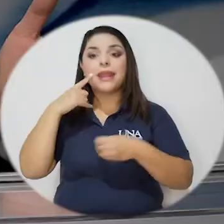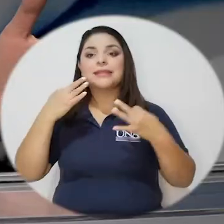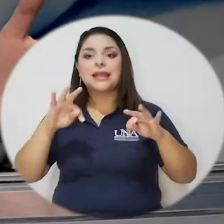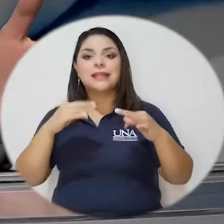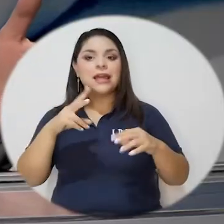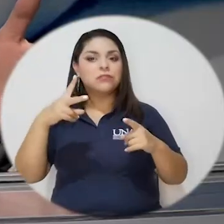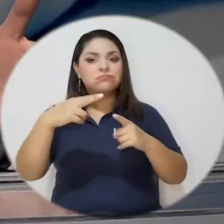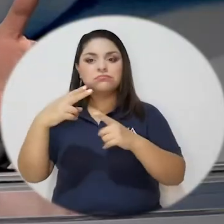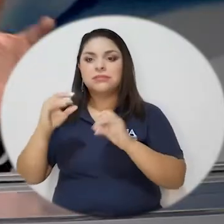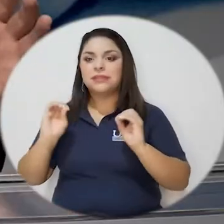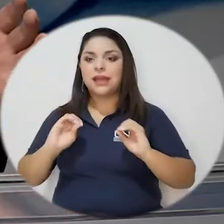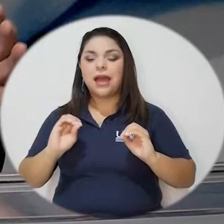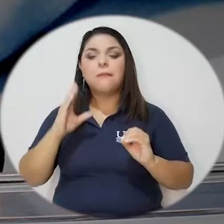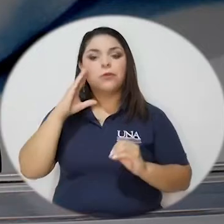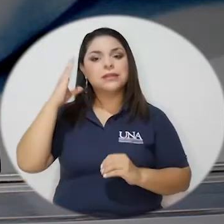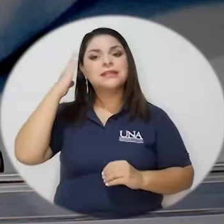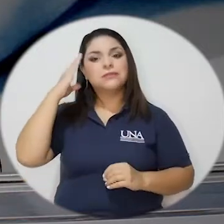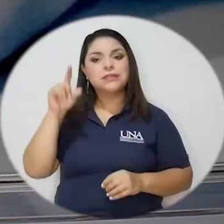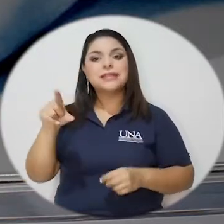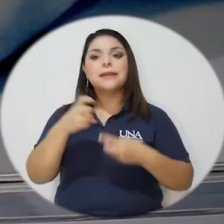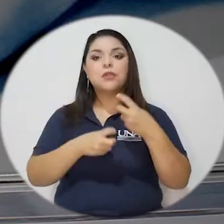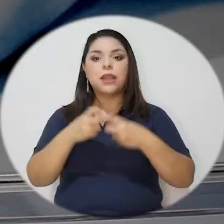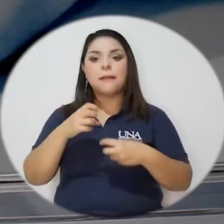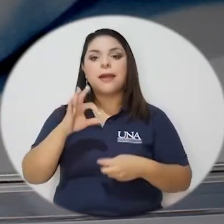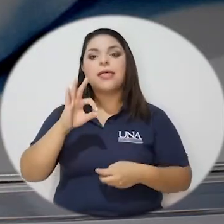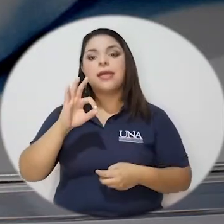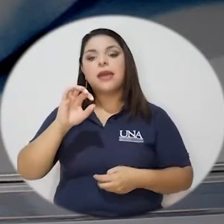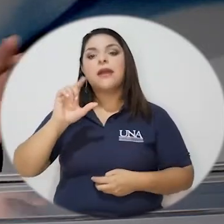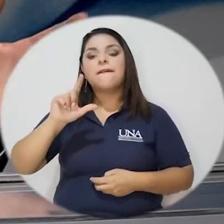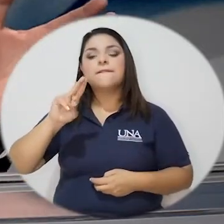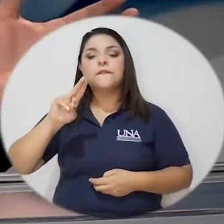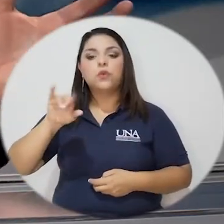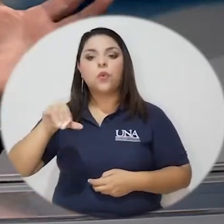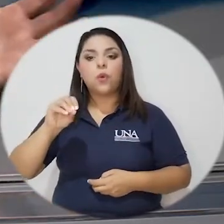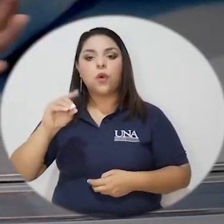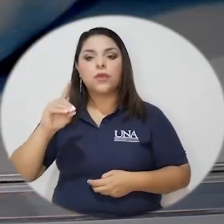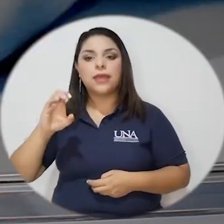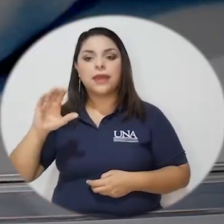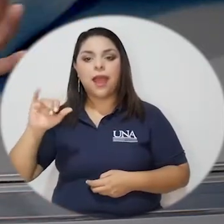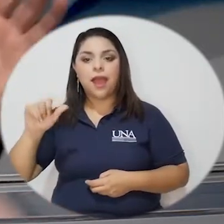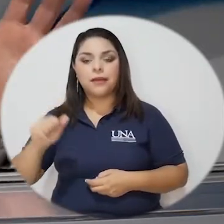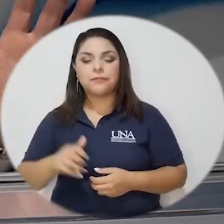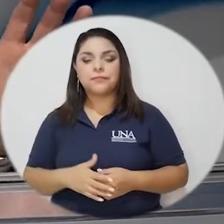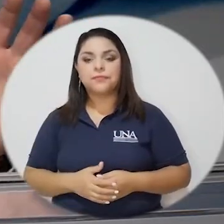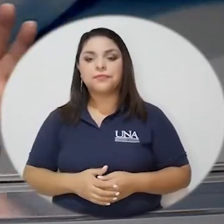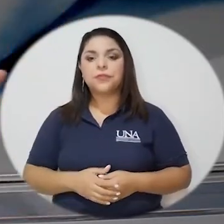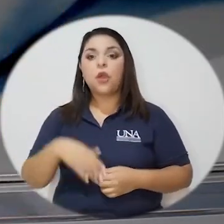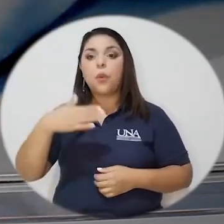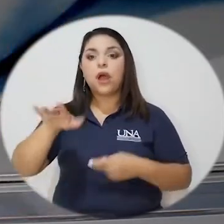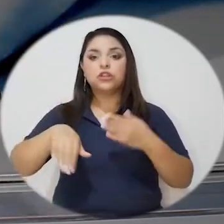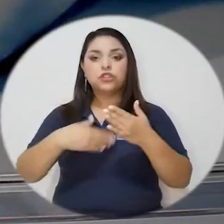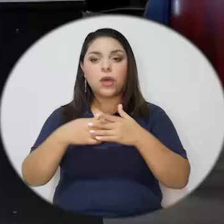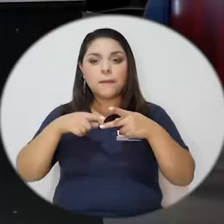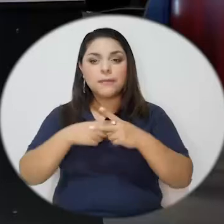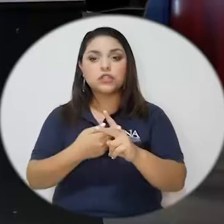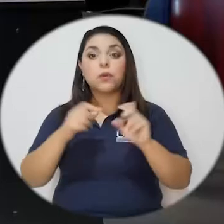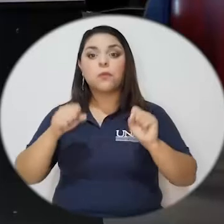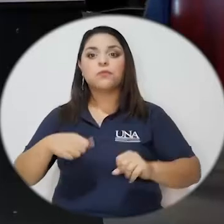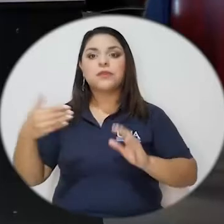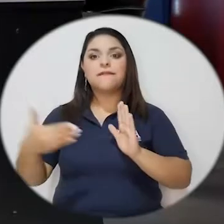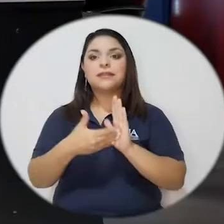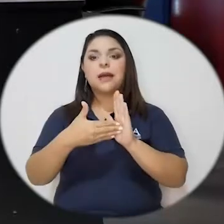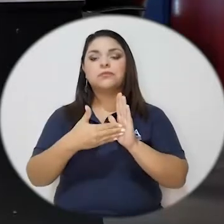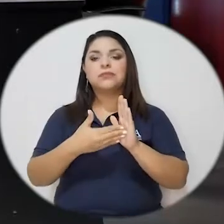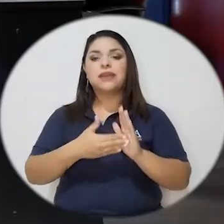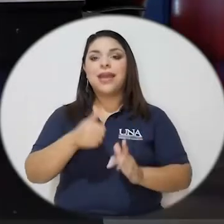tocar planillas, porque son conscientes de ese problema de flujo de caja. Entonces, ¿qué pasó? Cuando todos empezamos a ver que podíamos ser afectados, cada